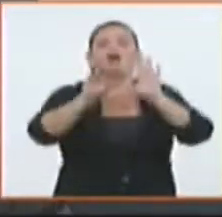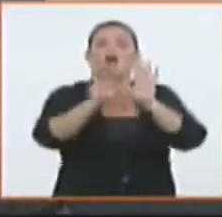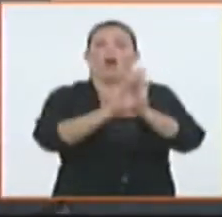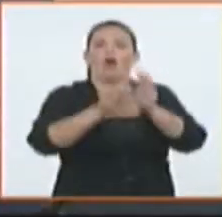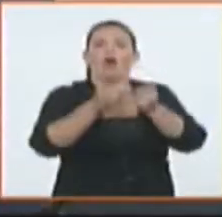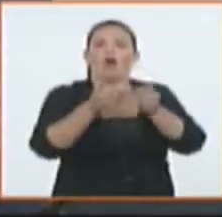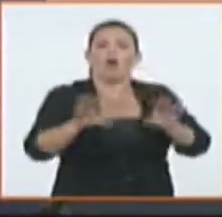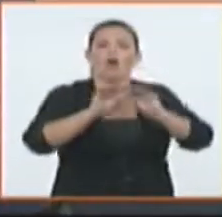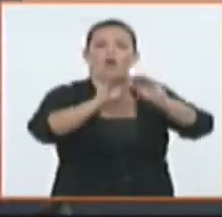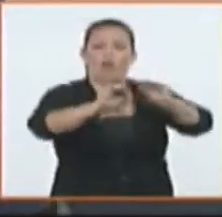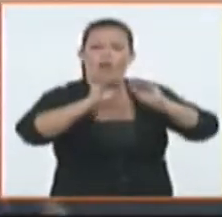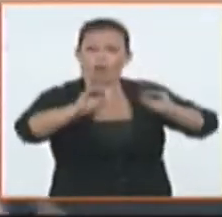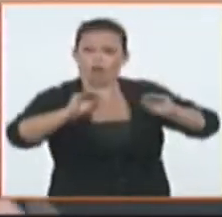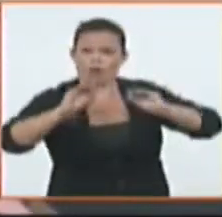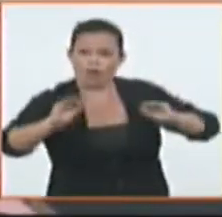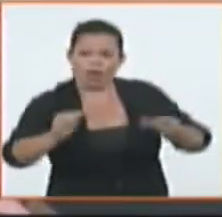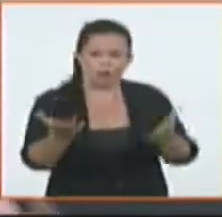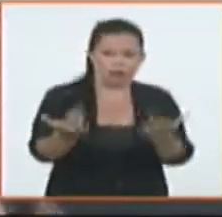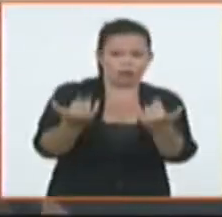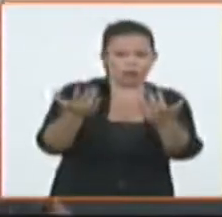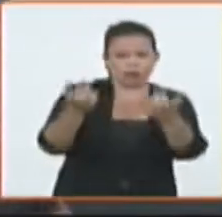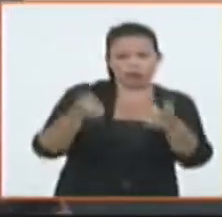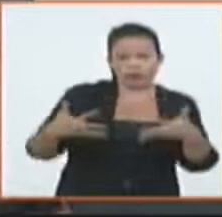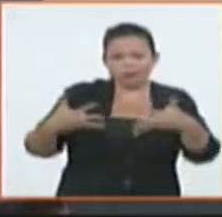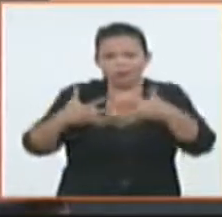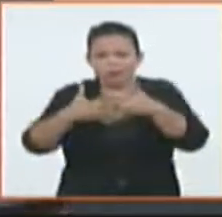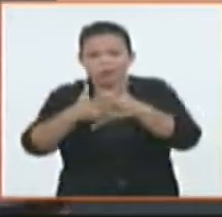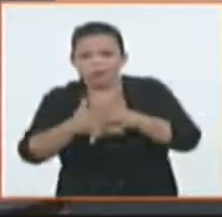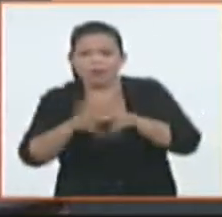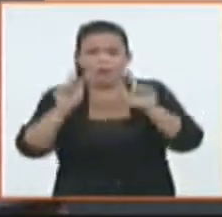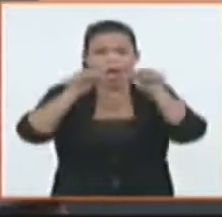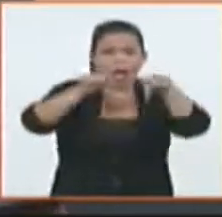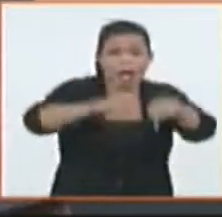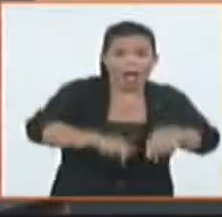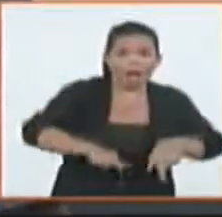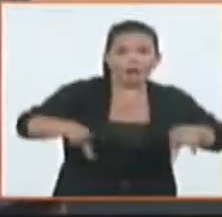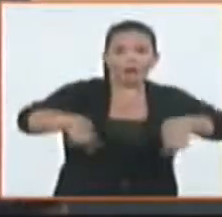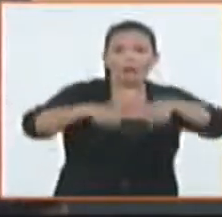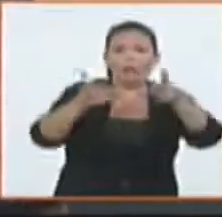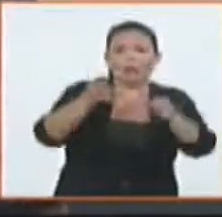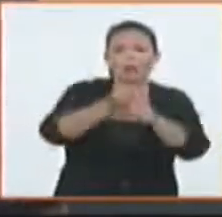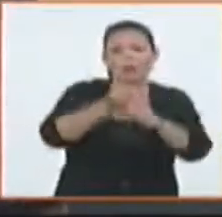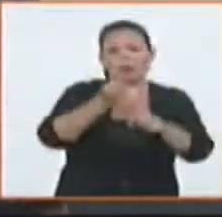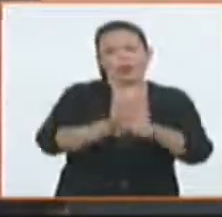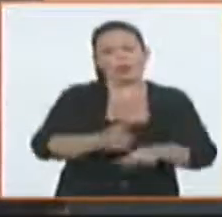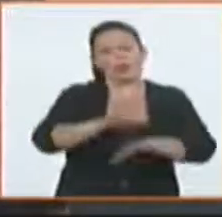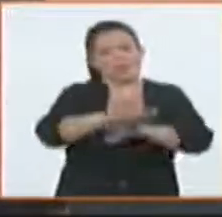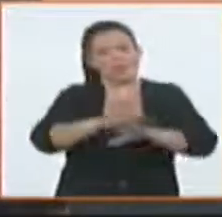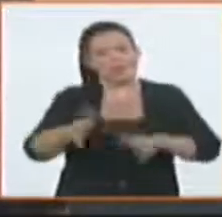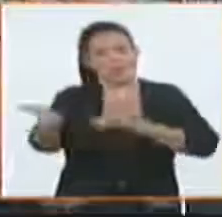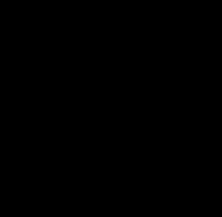para participar. Y esas eran las ideas que queríamos compartir con todos ustedes.